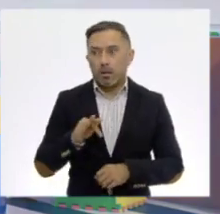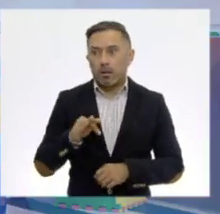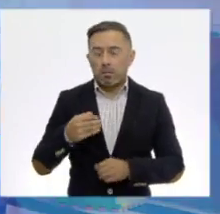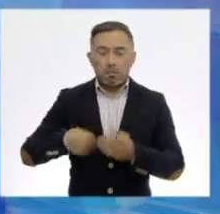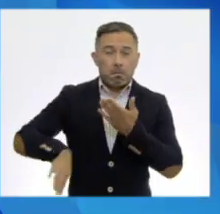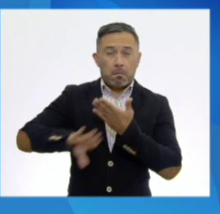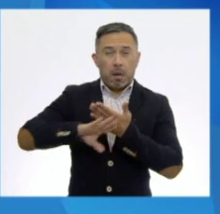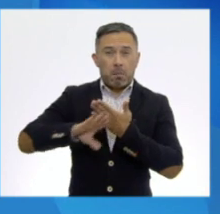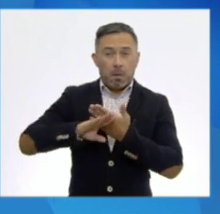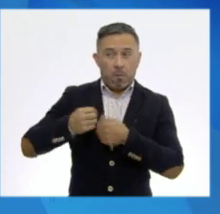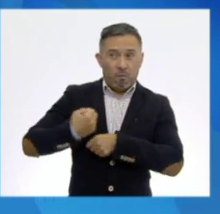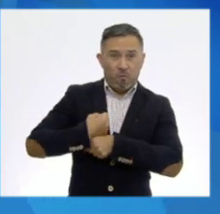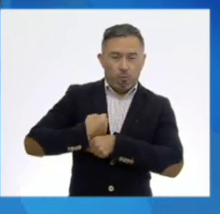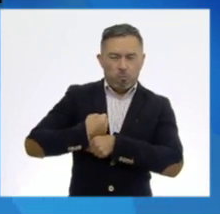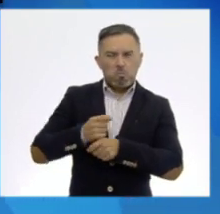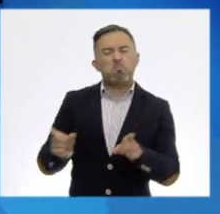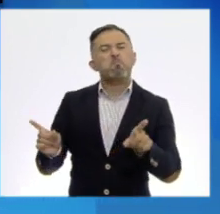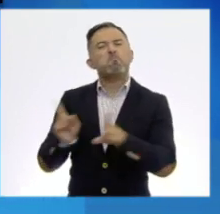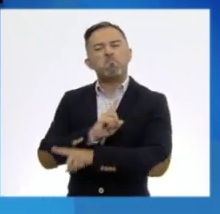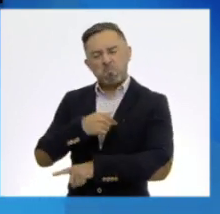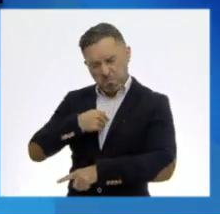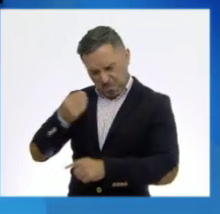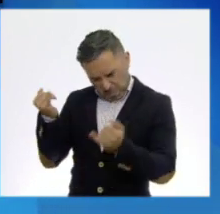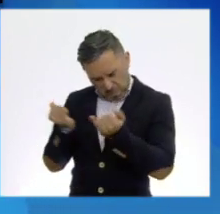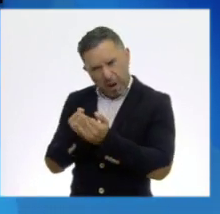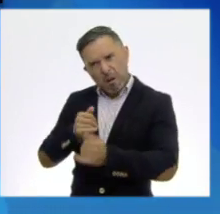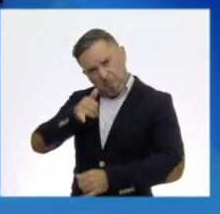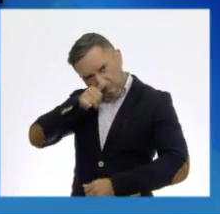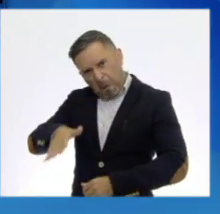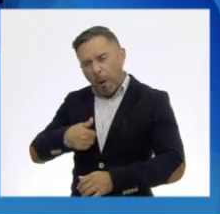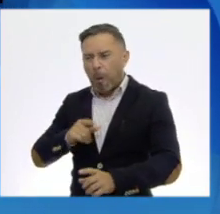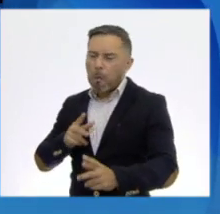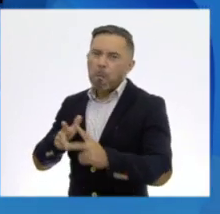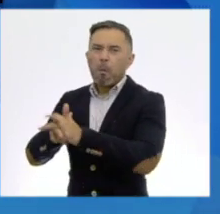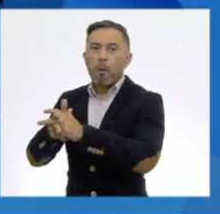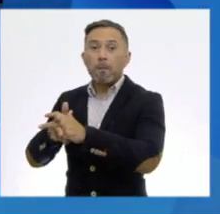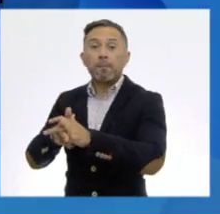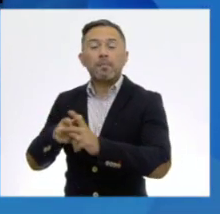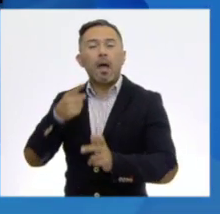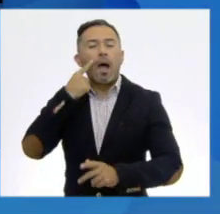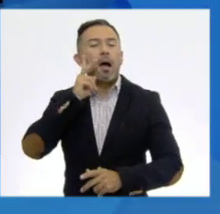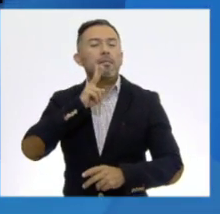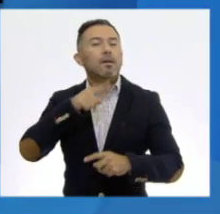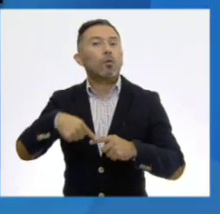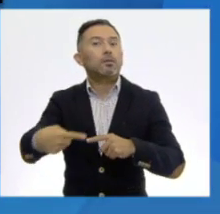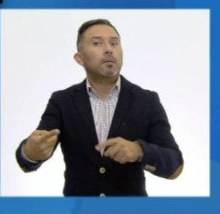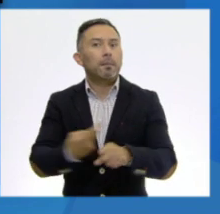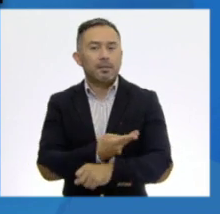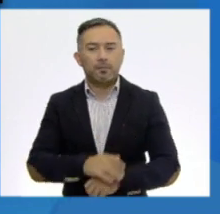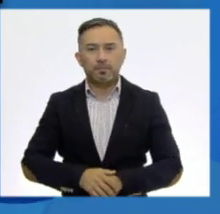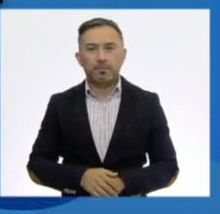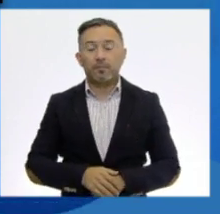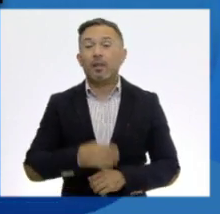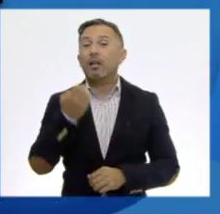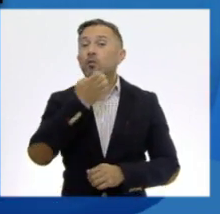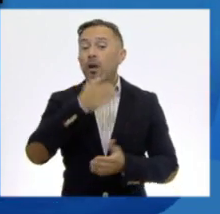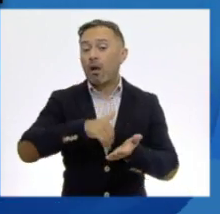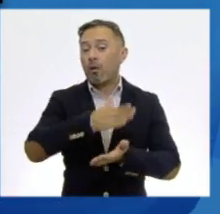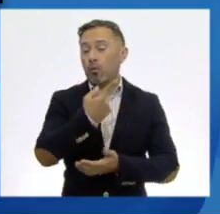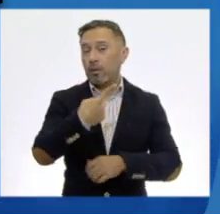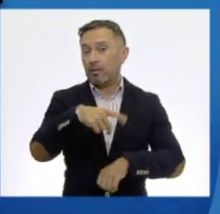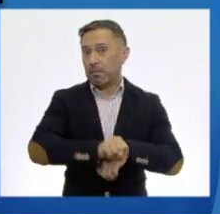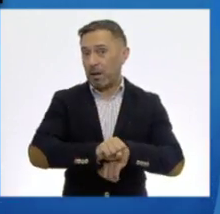agresión? Vamos a ver. Te suspenden de la escuela una semana completa y te castigan en tu casa muy